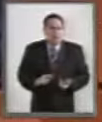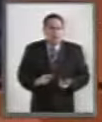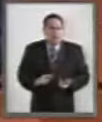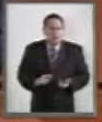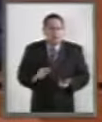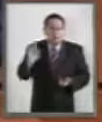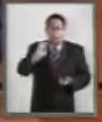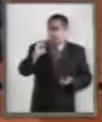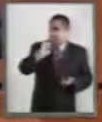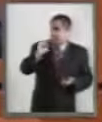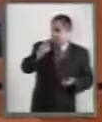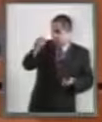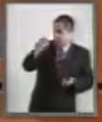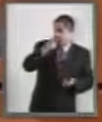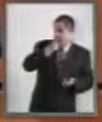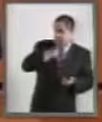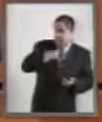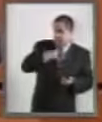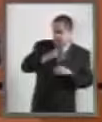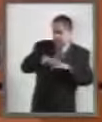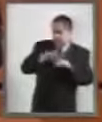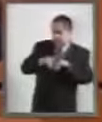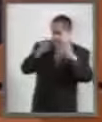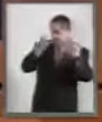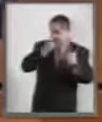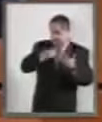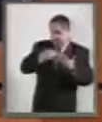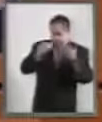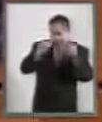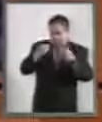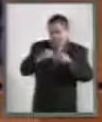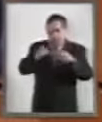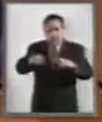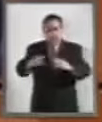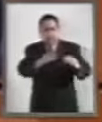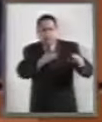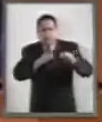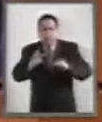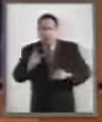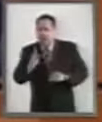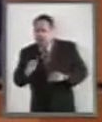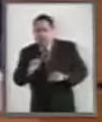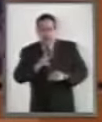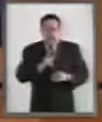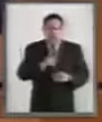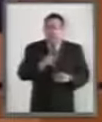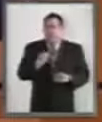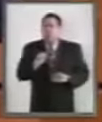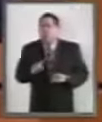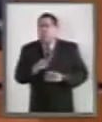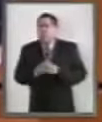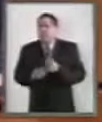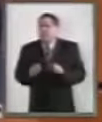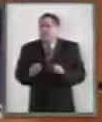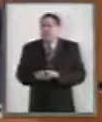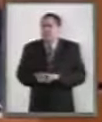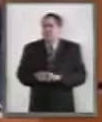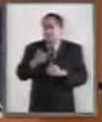Tal vez usted nos podría decir y sacarnos de esa duda que se maneja mucho, el PRI y el PAN son la misma